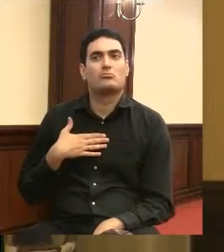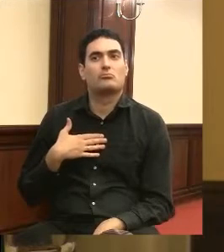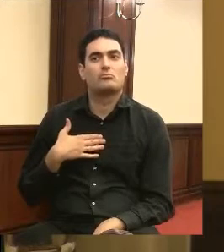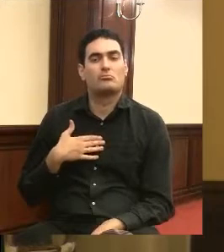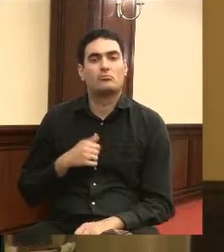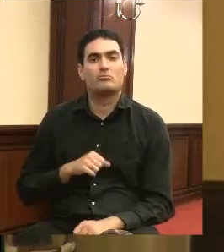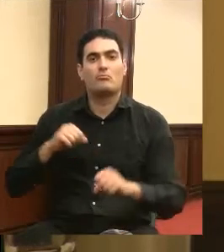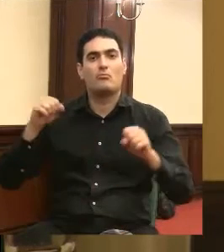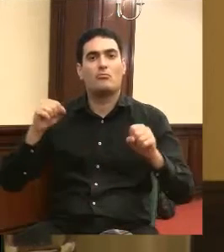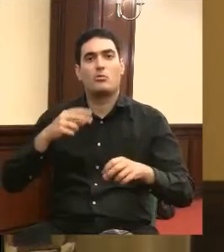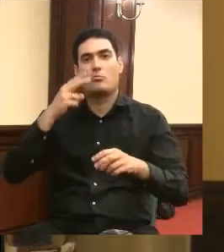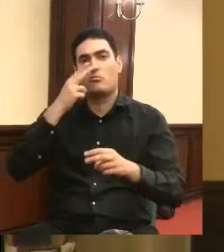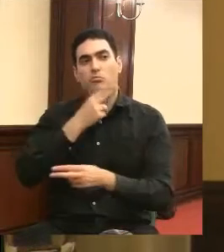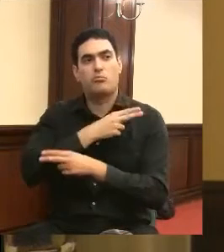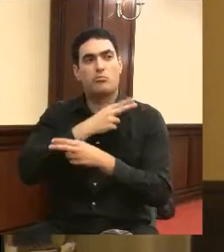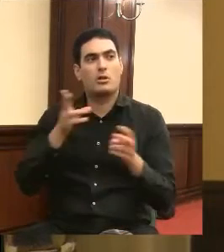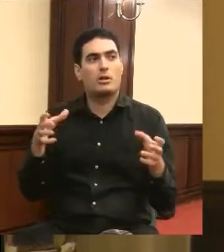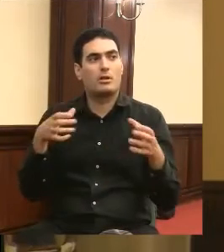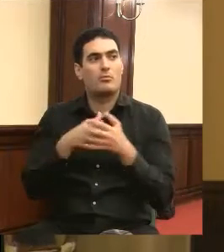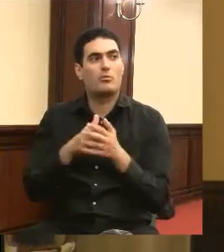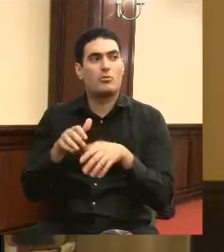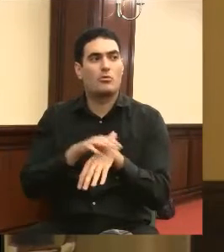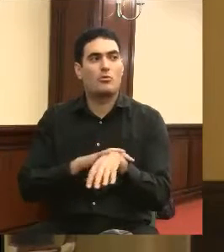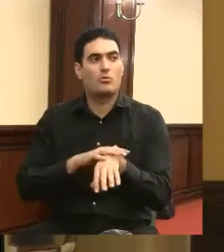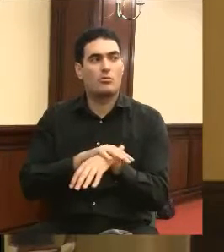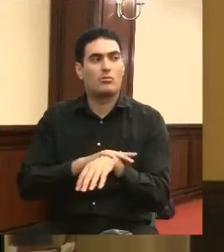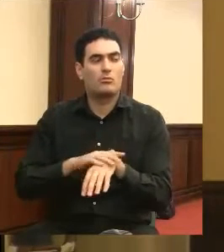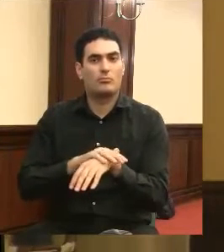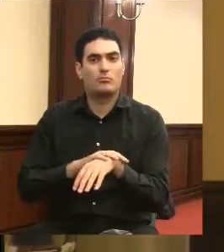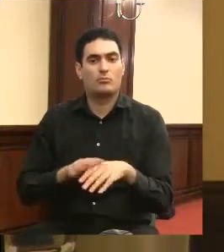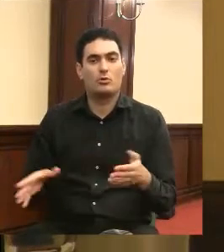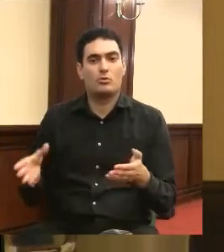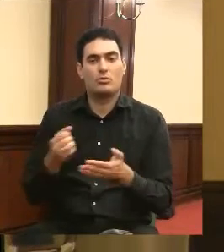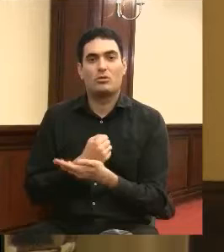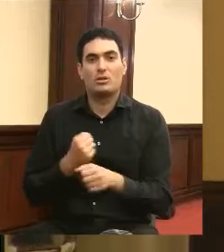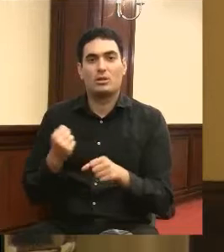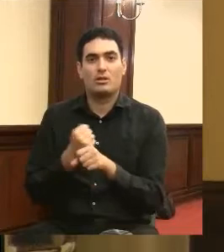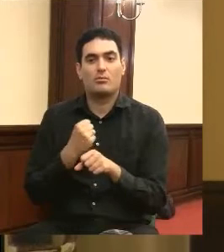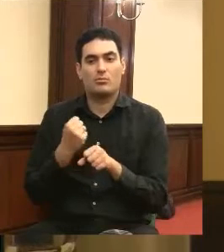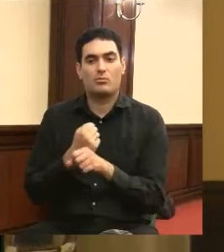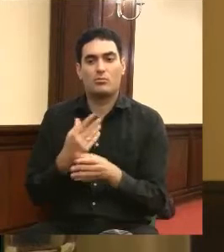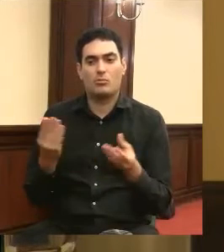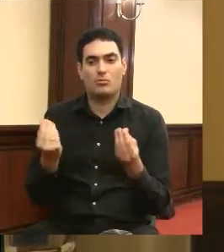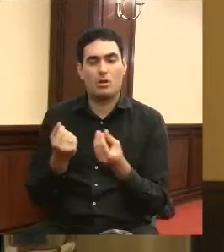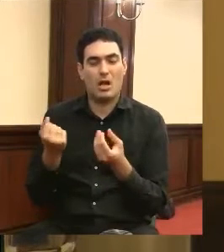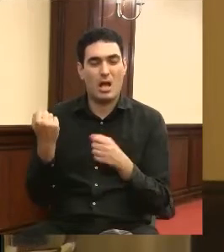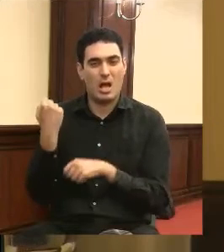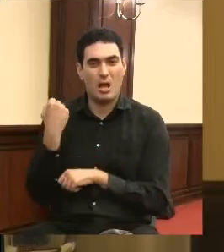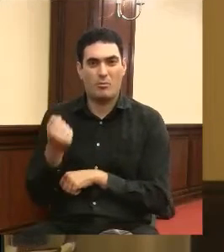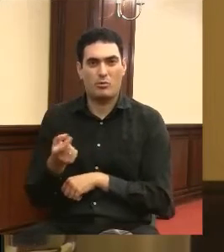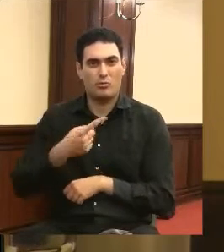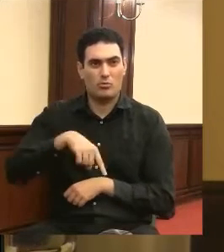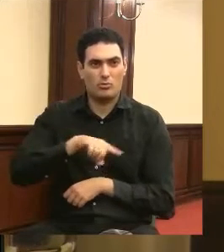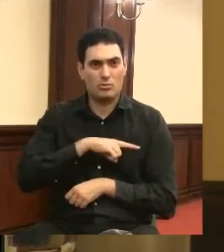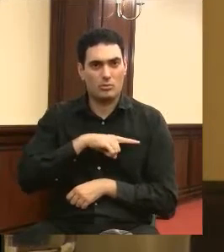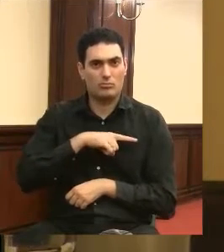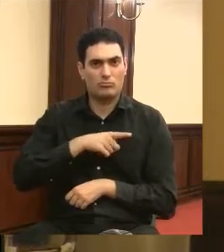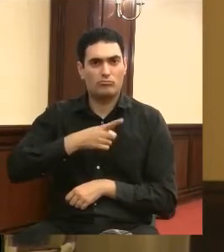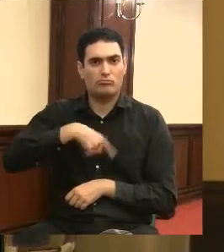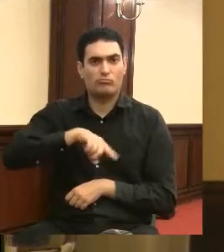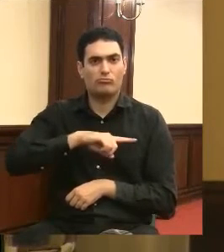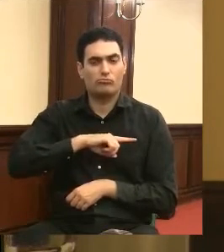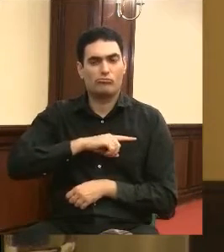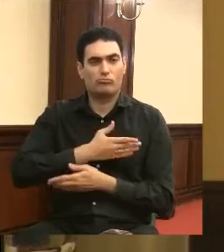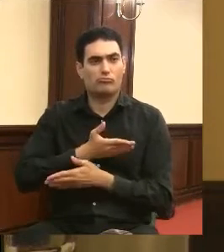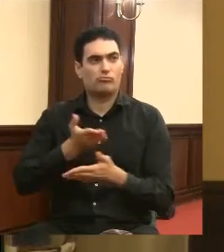este momento para reafirmar públicamente en mi nombre y en nombre de todo este equipo de Gobierno que cuentan todos los trabajadores con todo nuestro